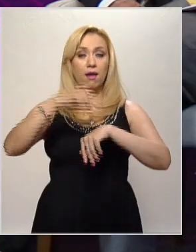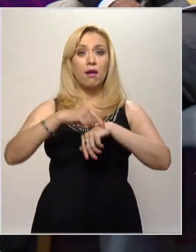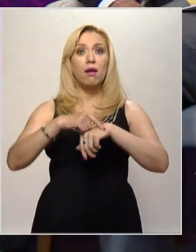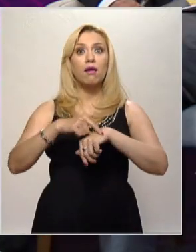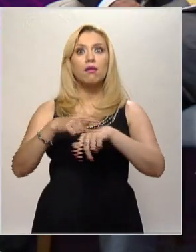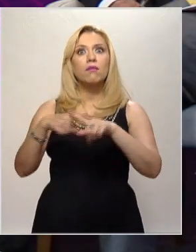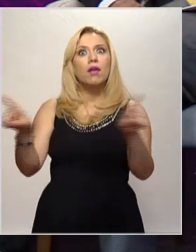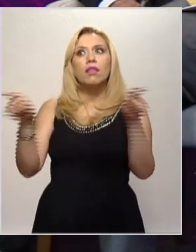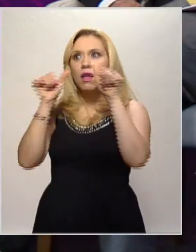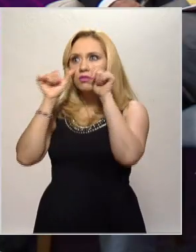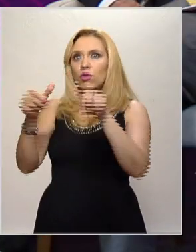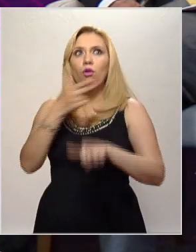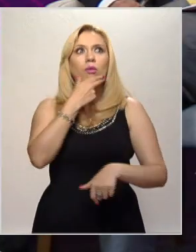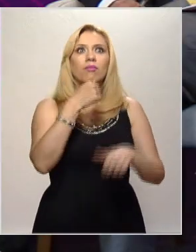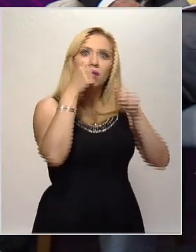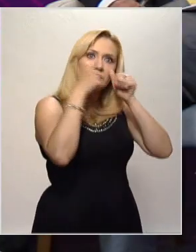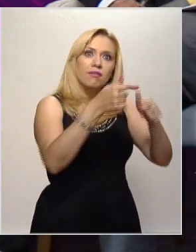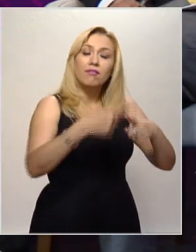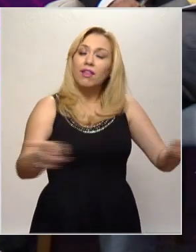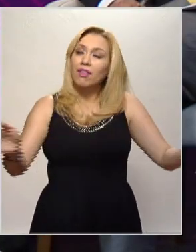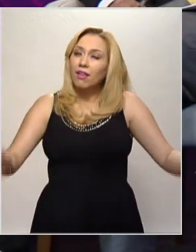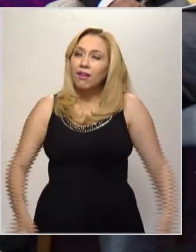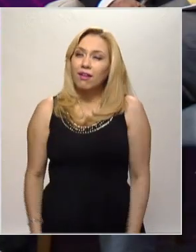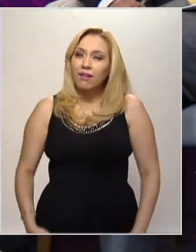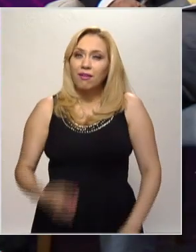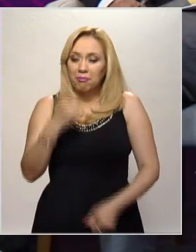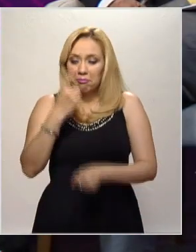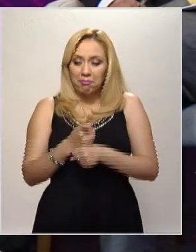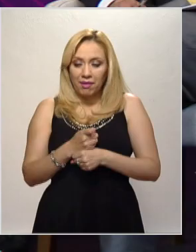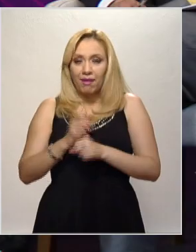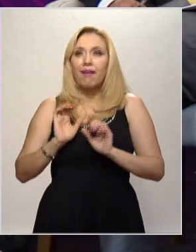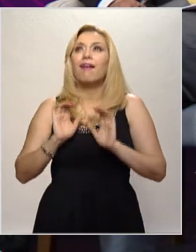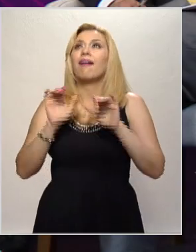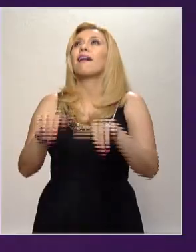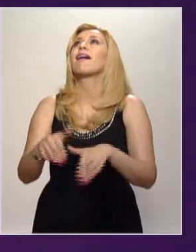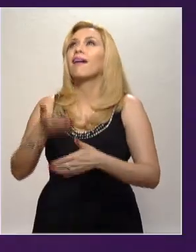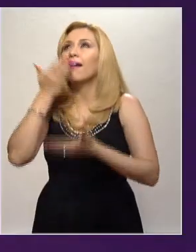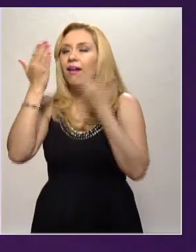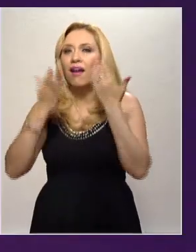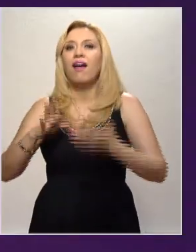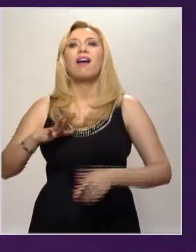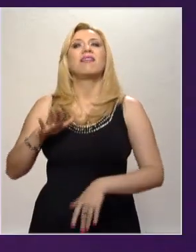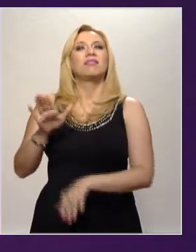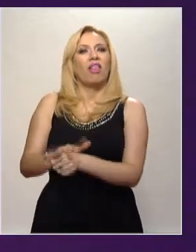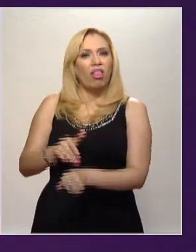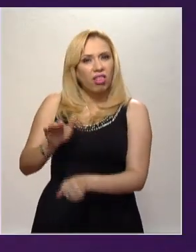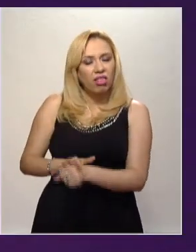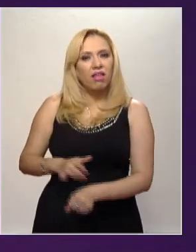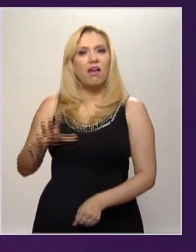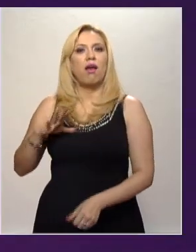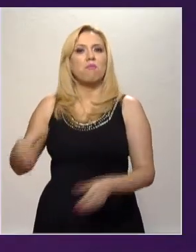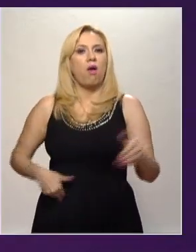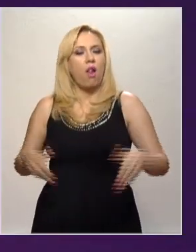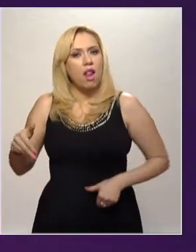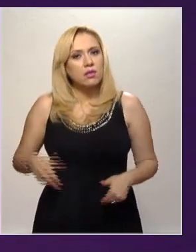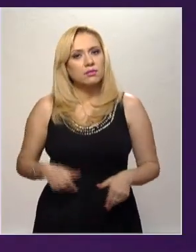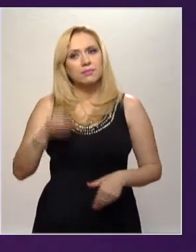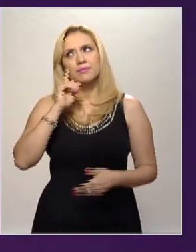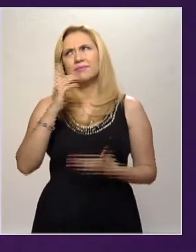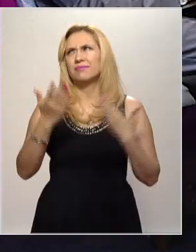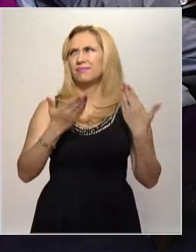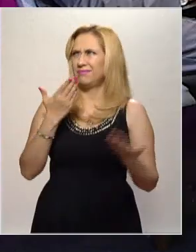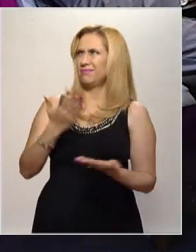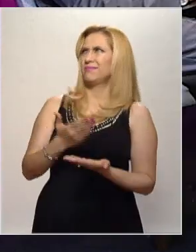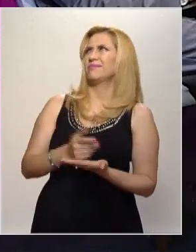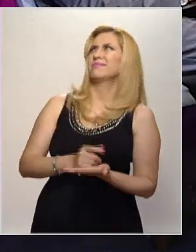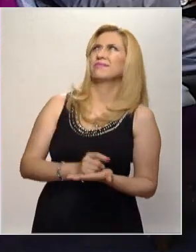trata distinto que a los hombres desde el primer año de la carrera. Hay acoso sexual, hay hostigamiento a las estudiantes, tienen unas experiencias